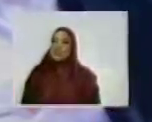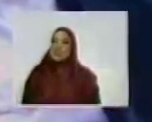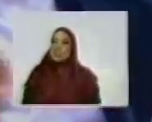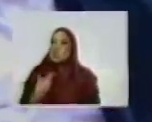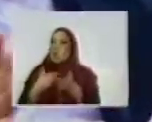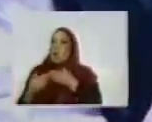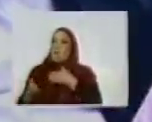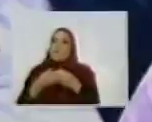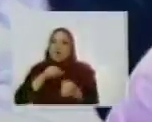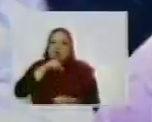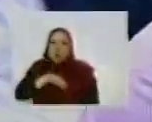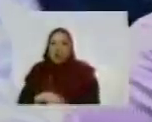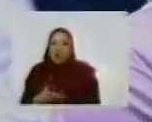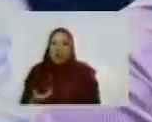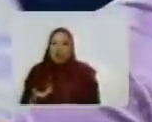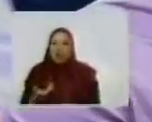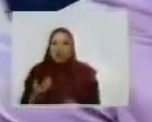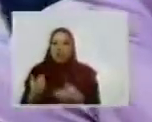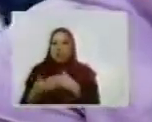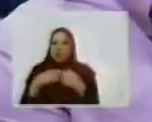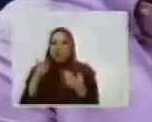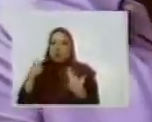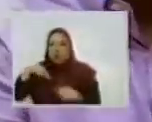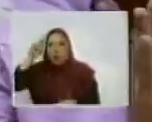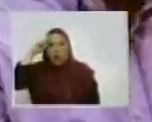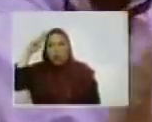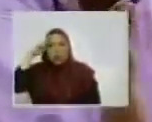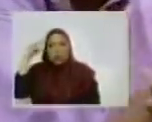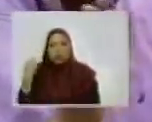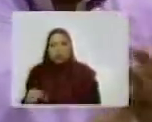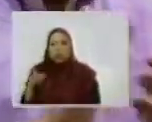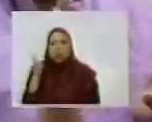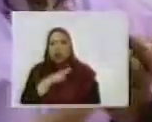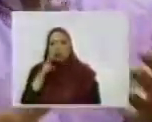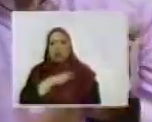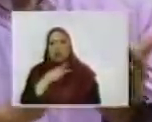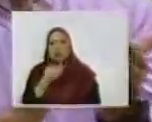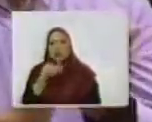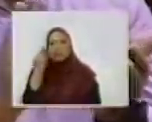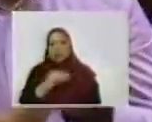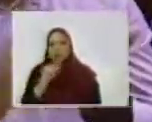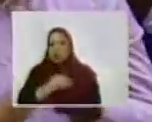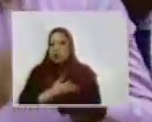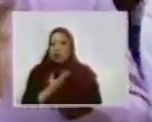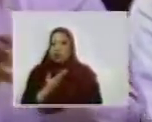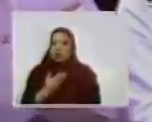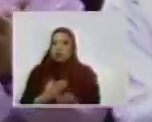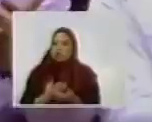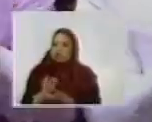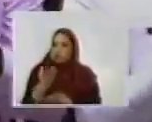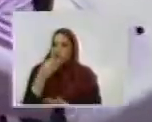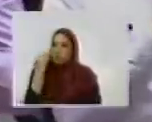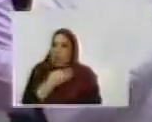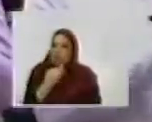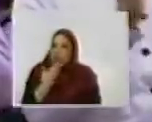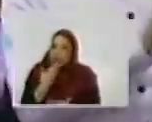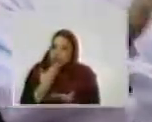con la historia, con la razón y con la verdad. Siempre.